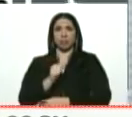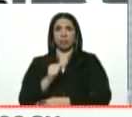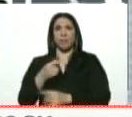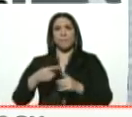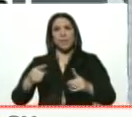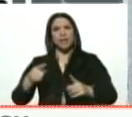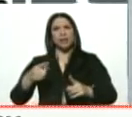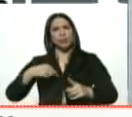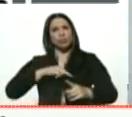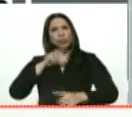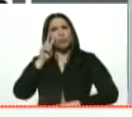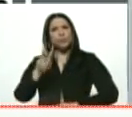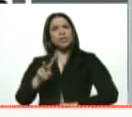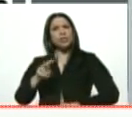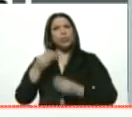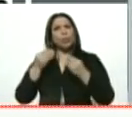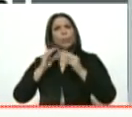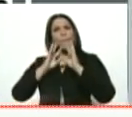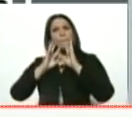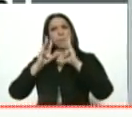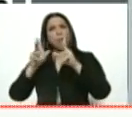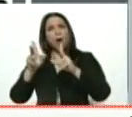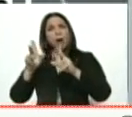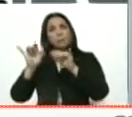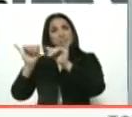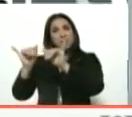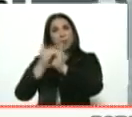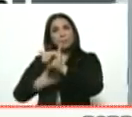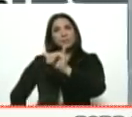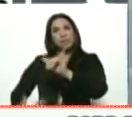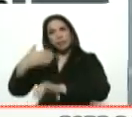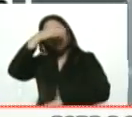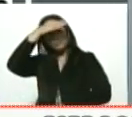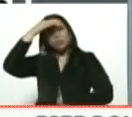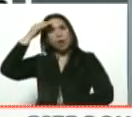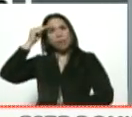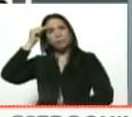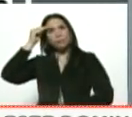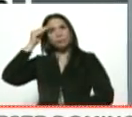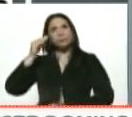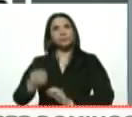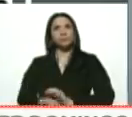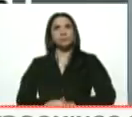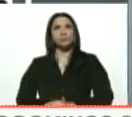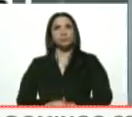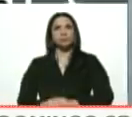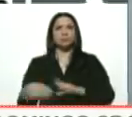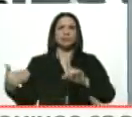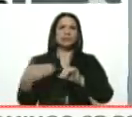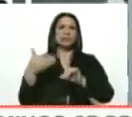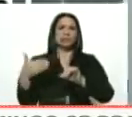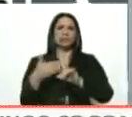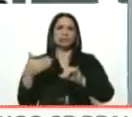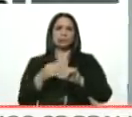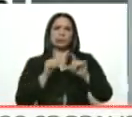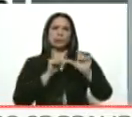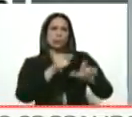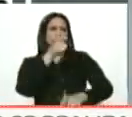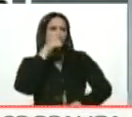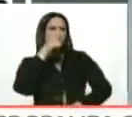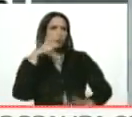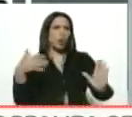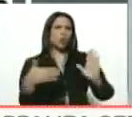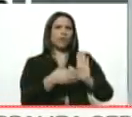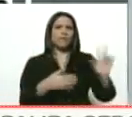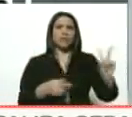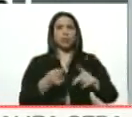hemos visto las declaraciones del presidente Donald Trump, presidente de los Estados Unidos, amenazando permanentemente a Venezuela.